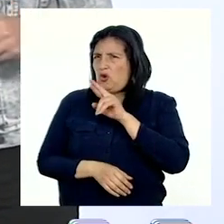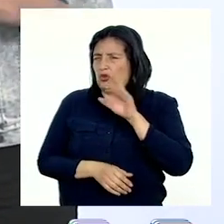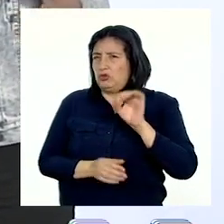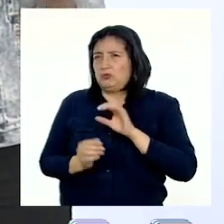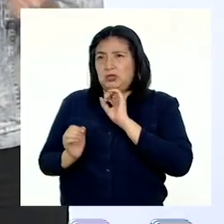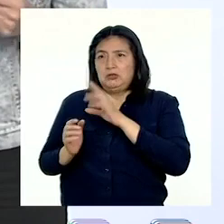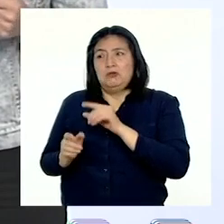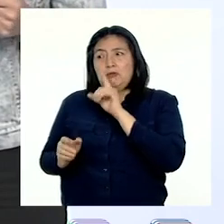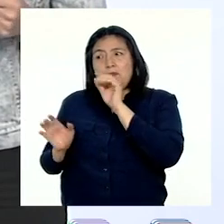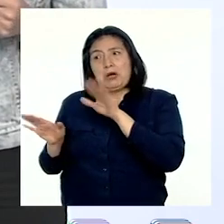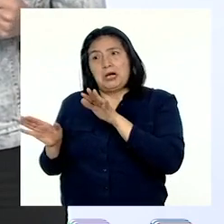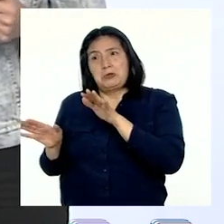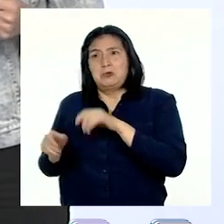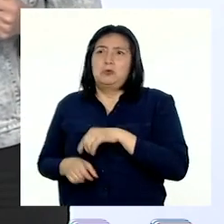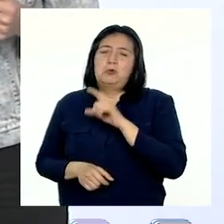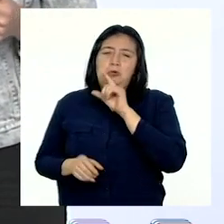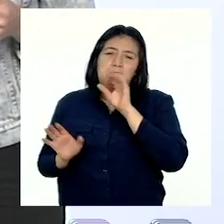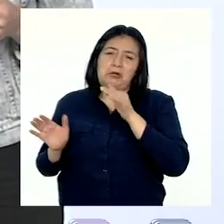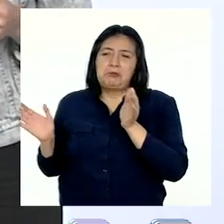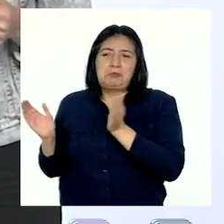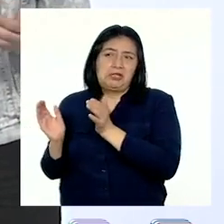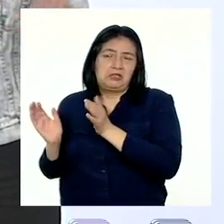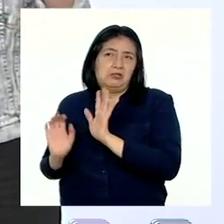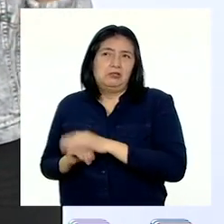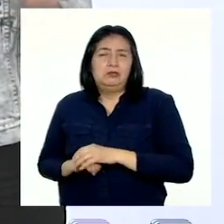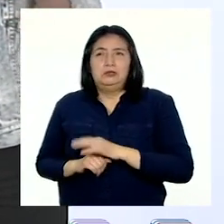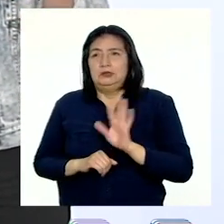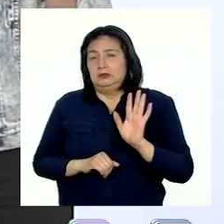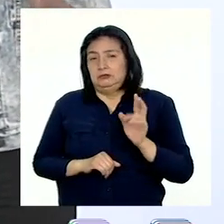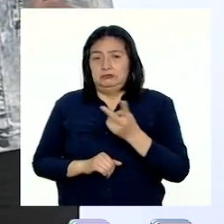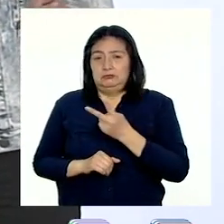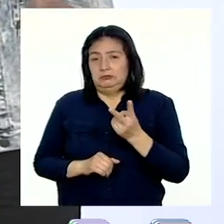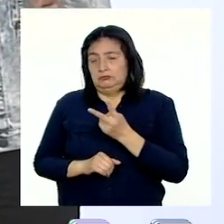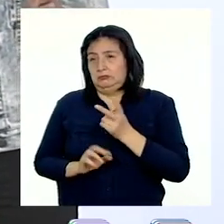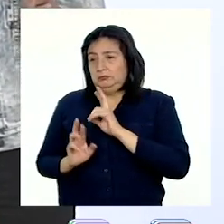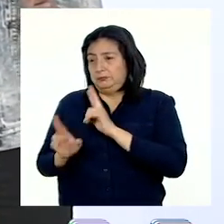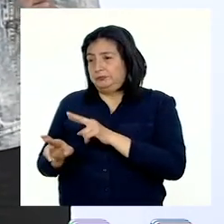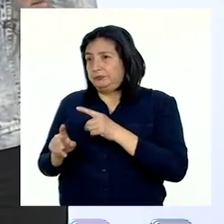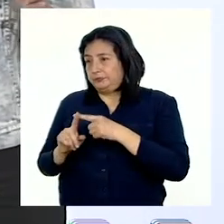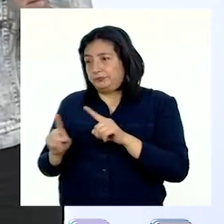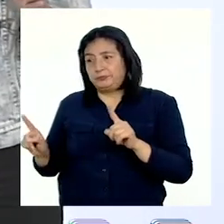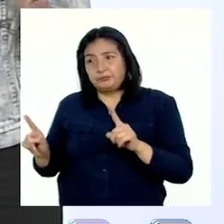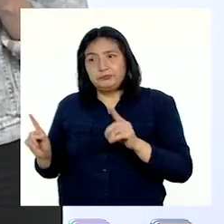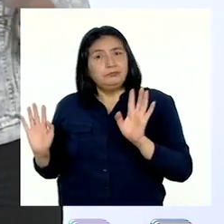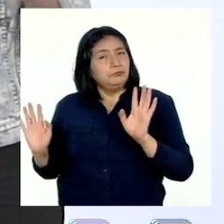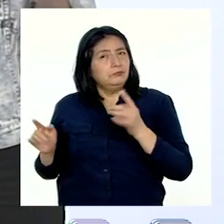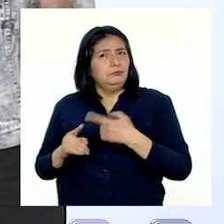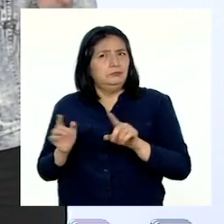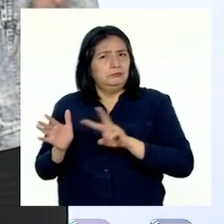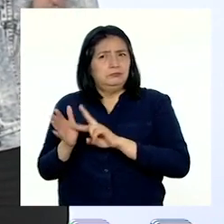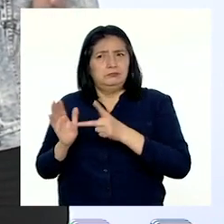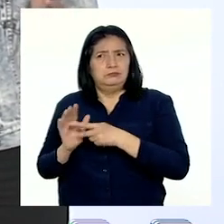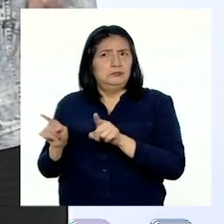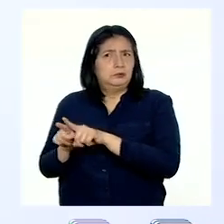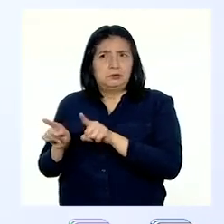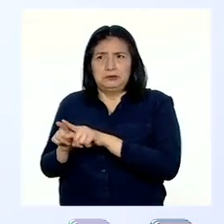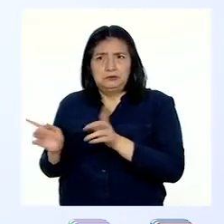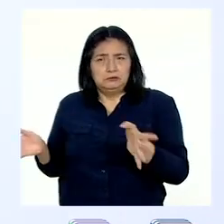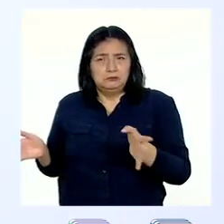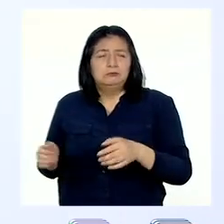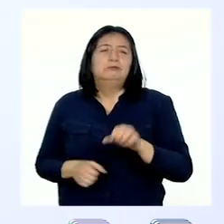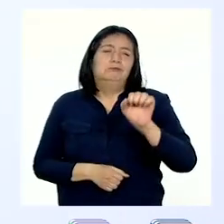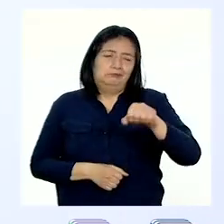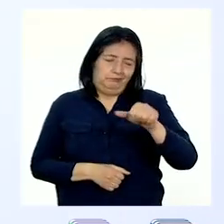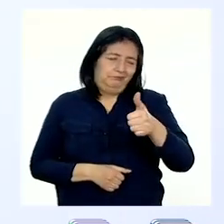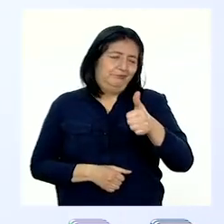responder, ¿es un pájaro o es una ave pequeña? Y aunque ambas respuestas sean distintas entre sí, significan lo mismo.